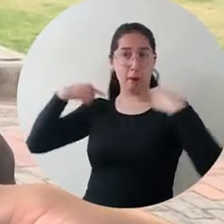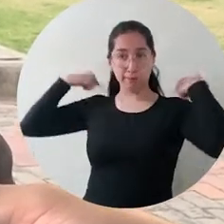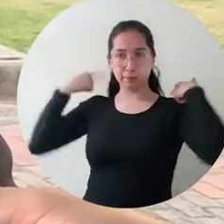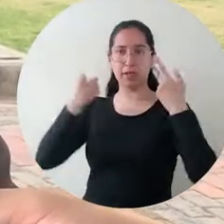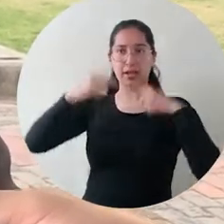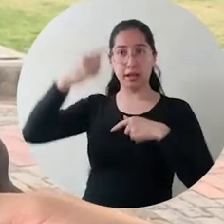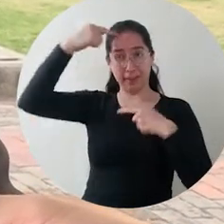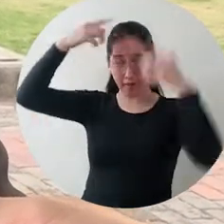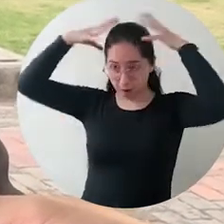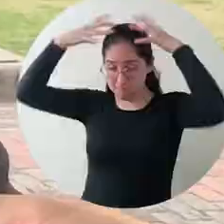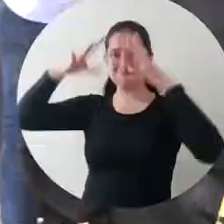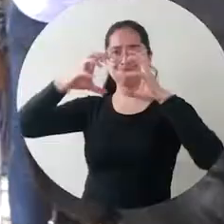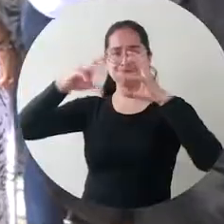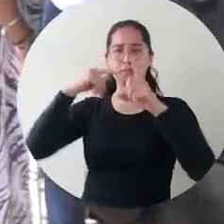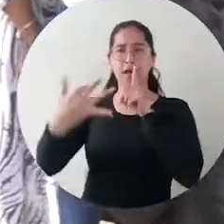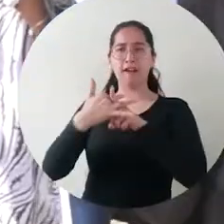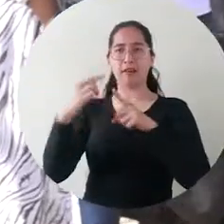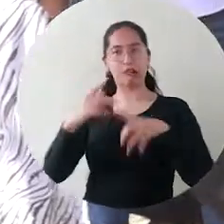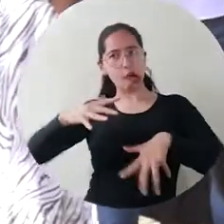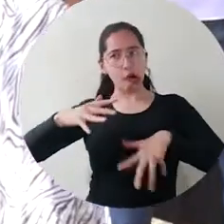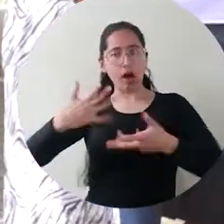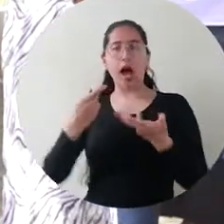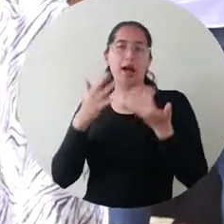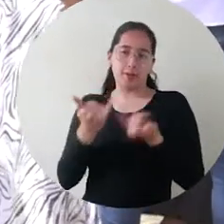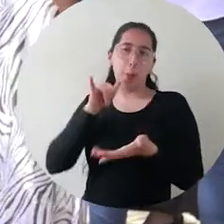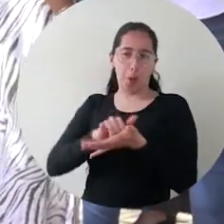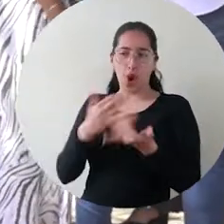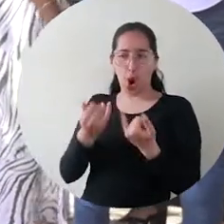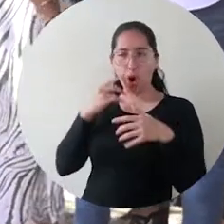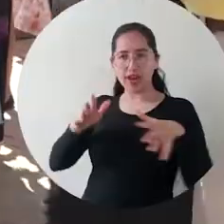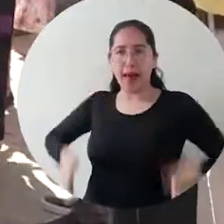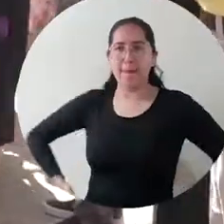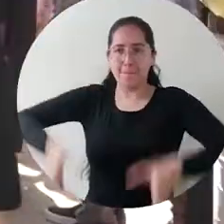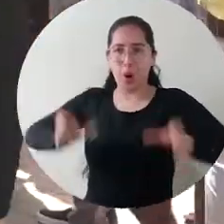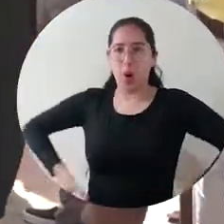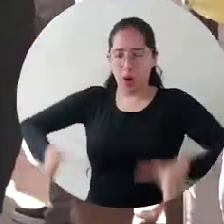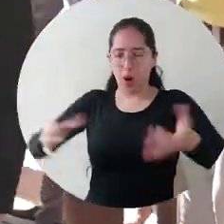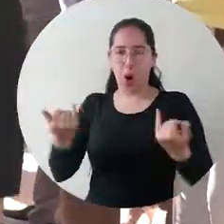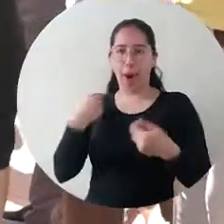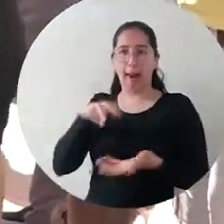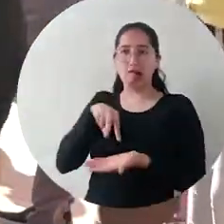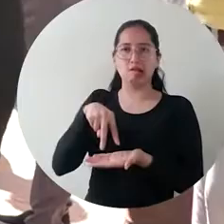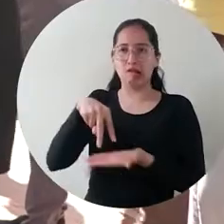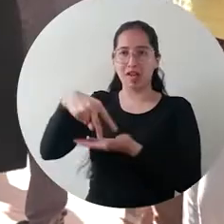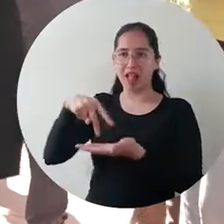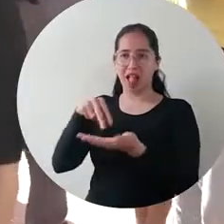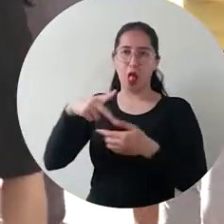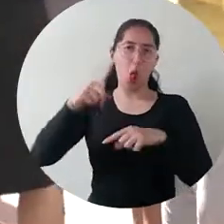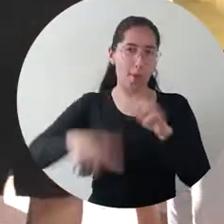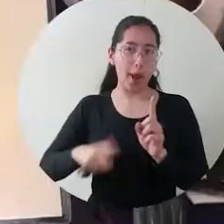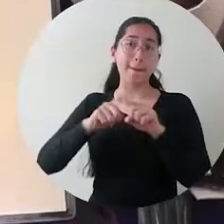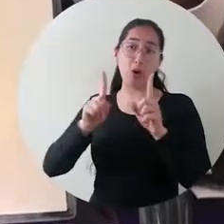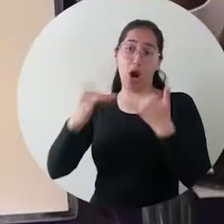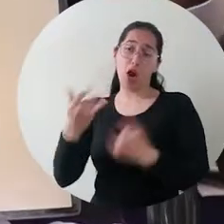generan parálisis en algunas partes del cuerpo, por lo cual hoy me tiene en silla de ruedas, pero se espera con el tratamiento y con el favor de Dios que dentro de poco pueda